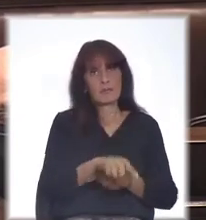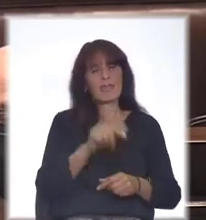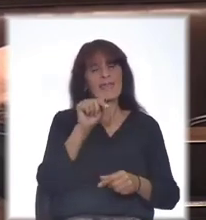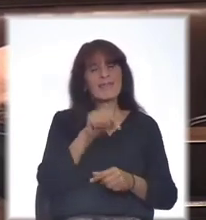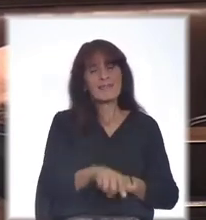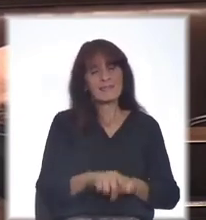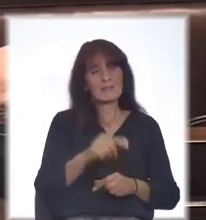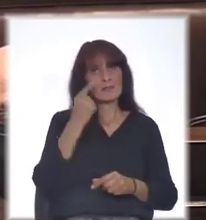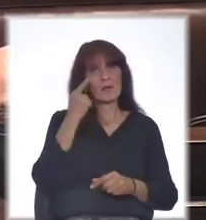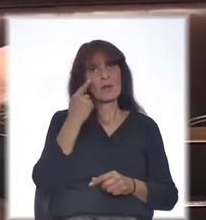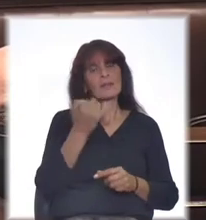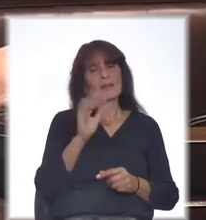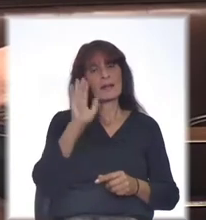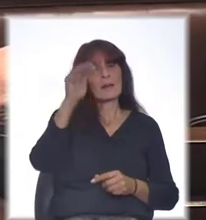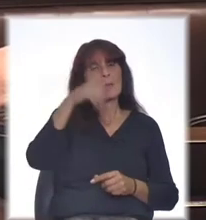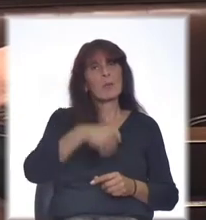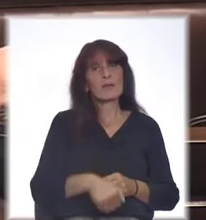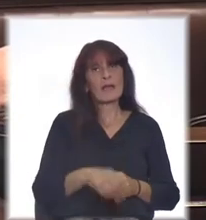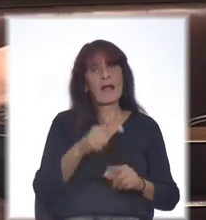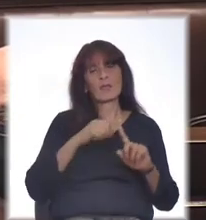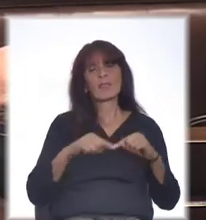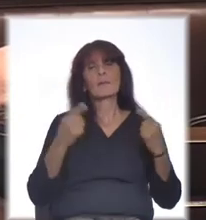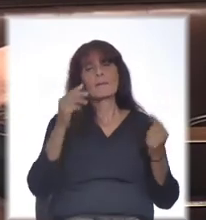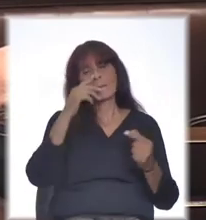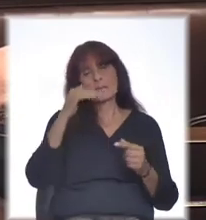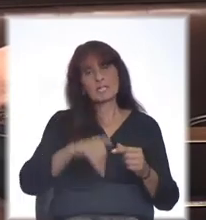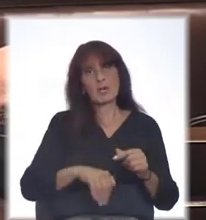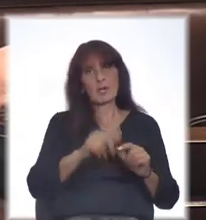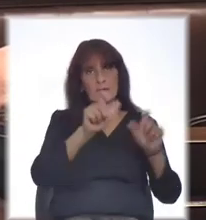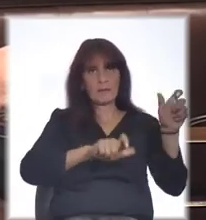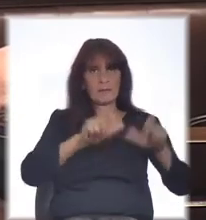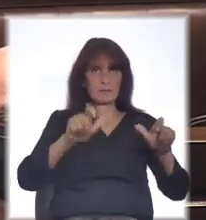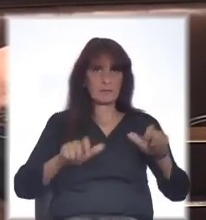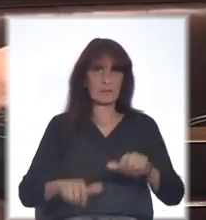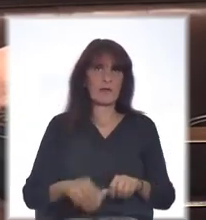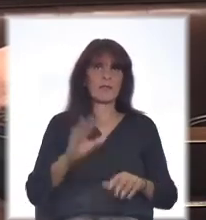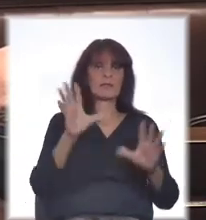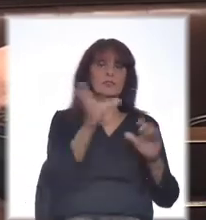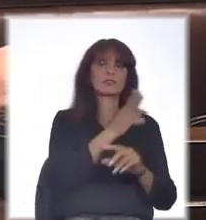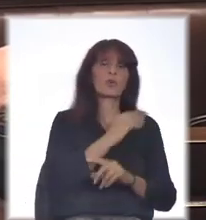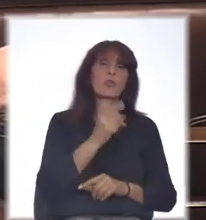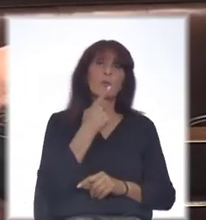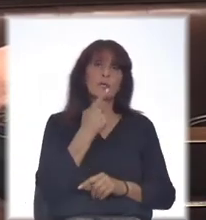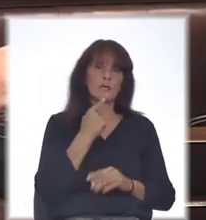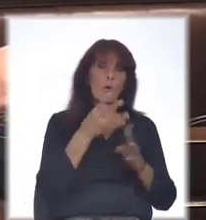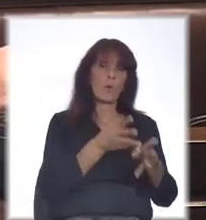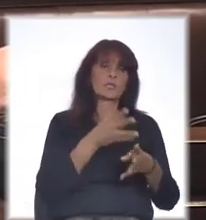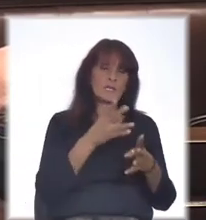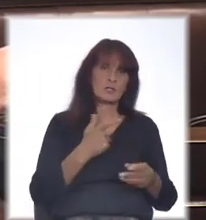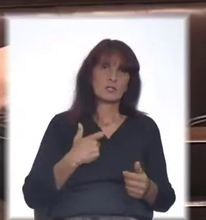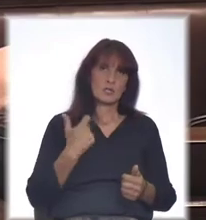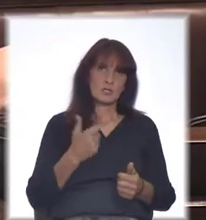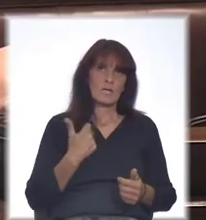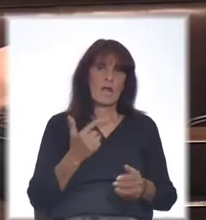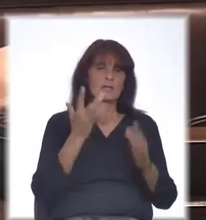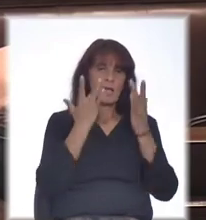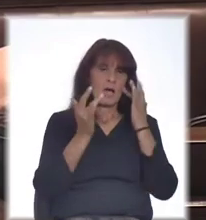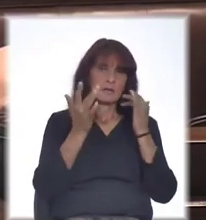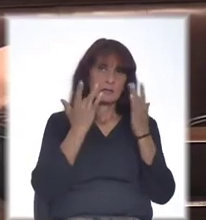rebelión pacífica y republicana de miles de compatriotas, de todos los partidos políticos, luchadores sociales, periodistas,